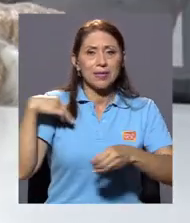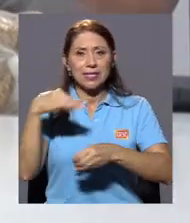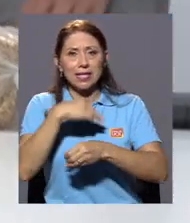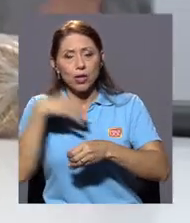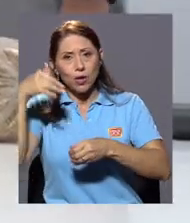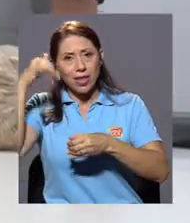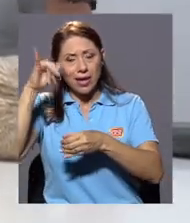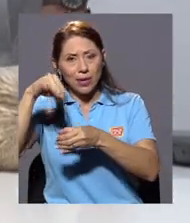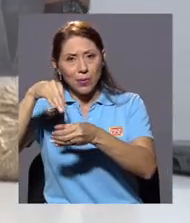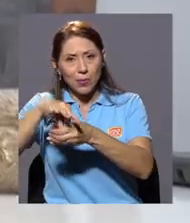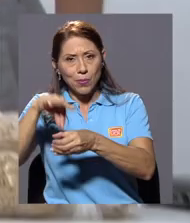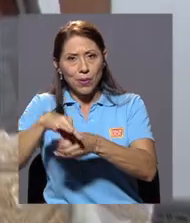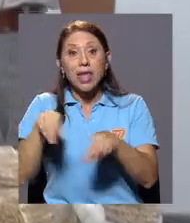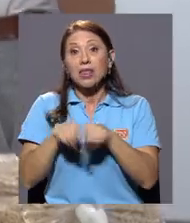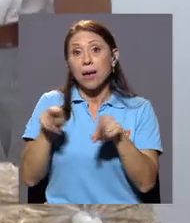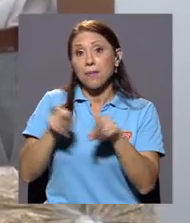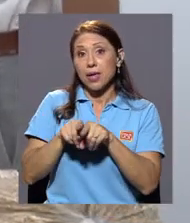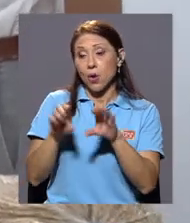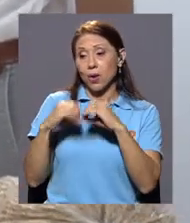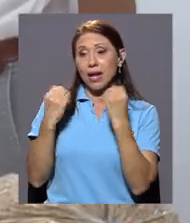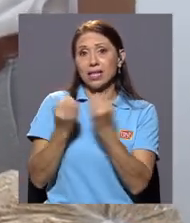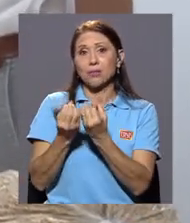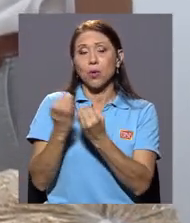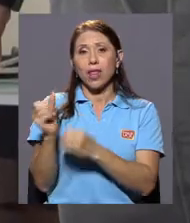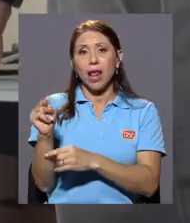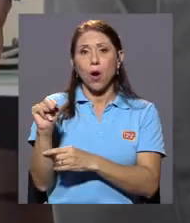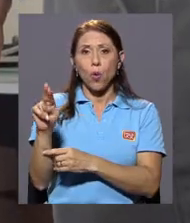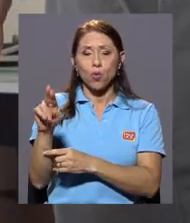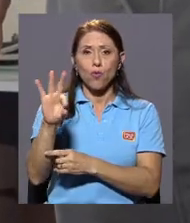de la Organización de las Naciones Unidas para la Alimentación y la